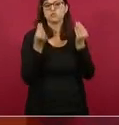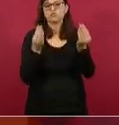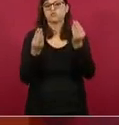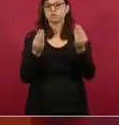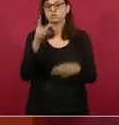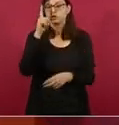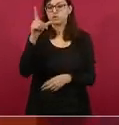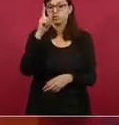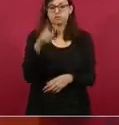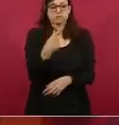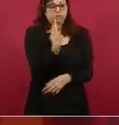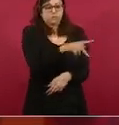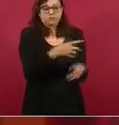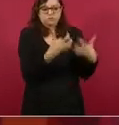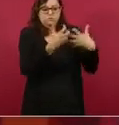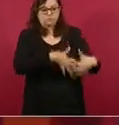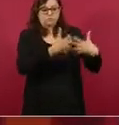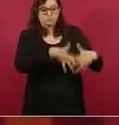y